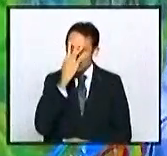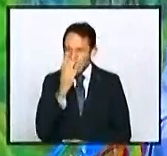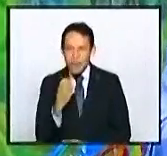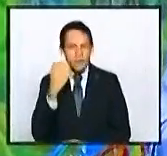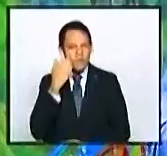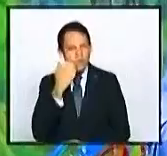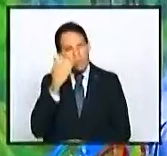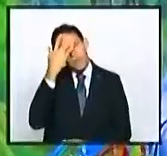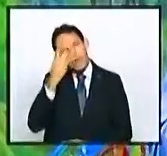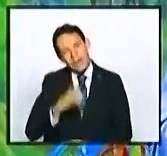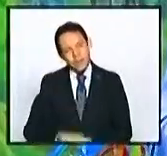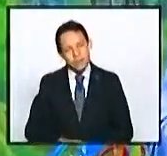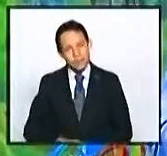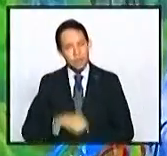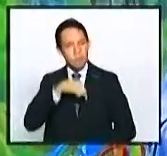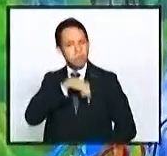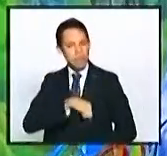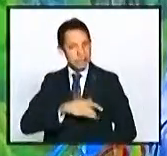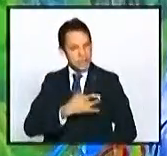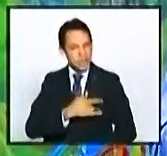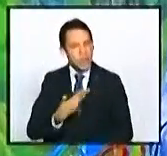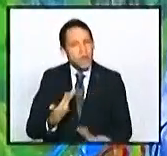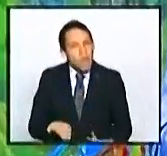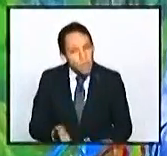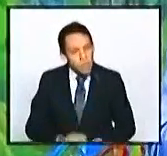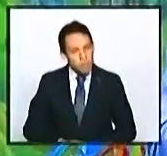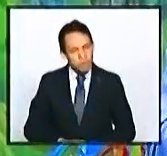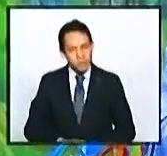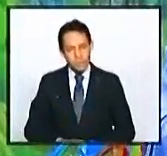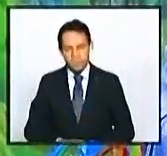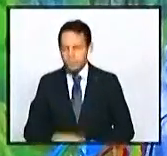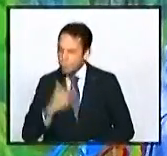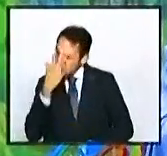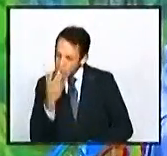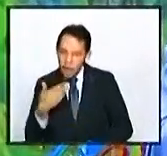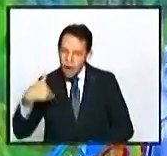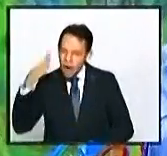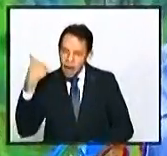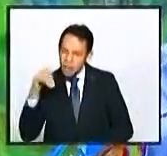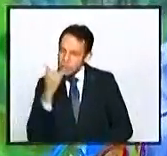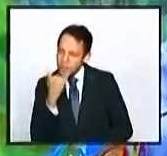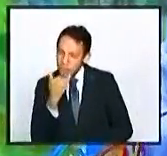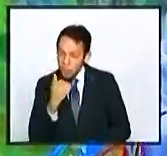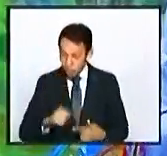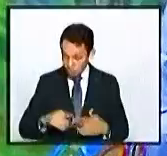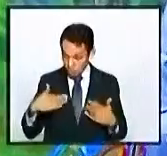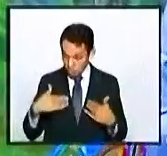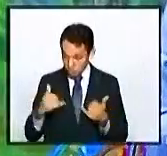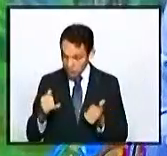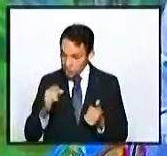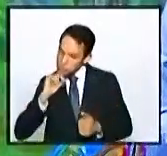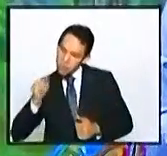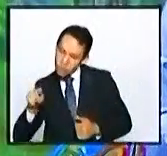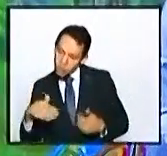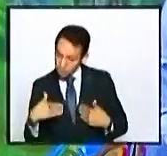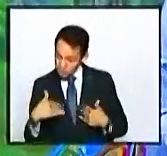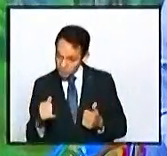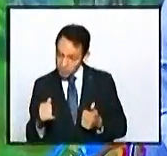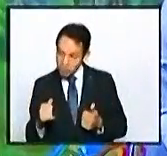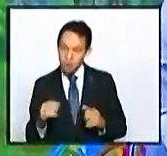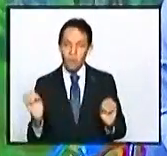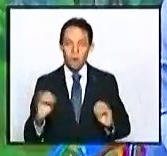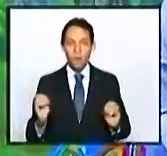achaca a usted su problema. ¿Por qué cree que desarrolló ese problema? ¿Es usted o no feliz? ¿Qué hay detrás de ese